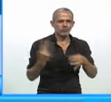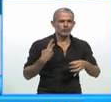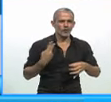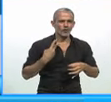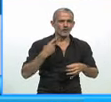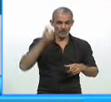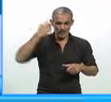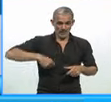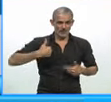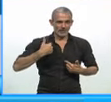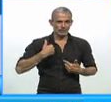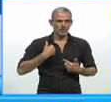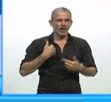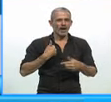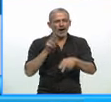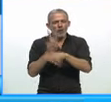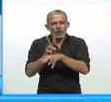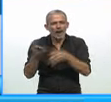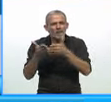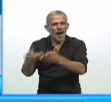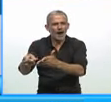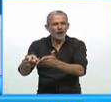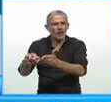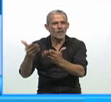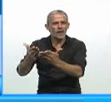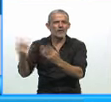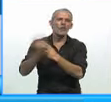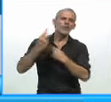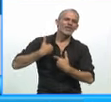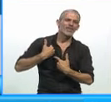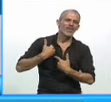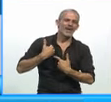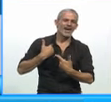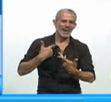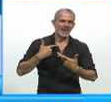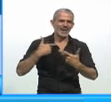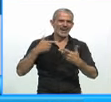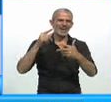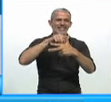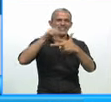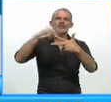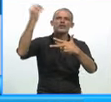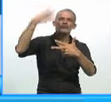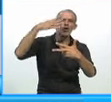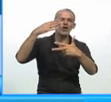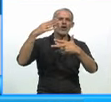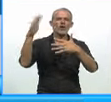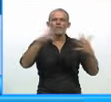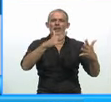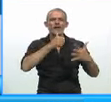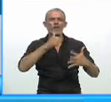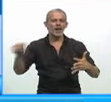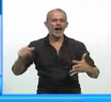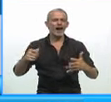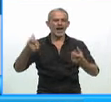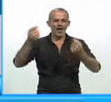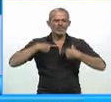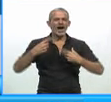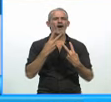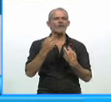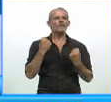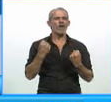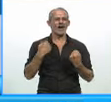del hombre, que tenemos que saber cuidar la embarcación, y el mérito de las condiciones es que templa nuestro espíritu, y eso es muy importante, nos